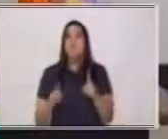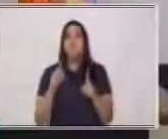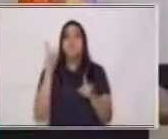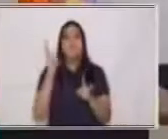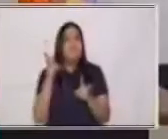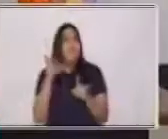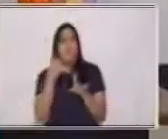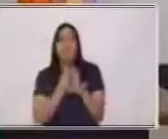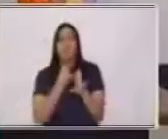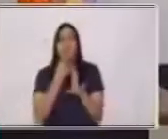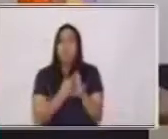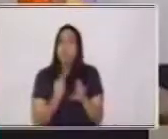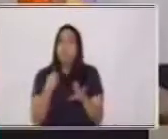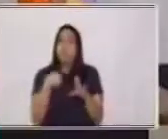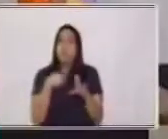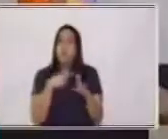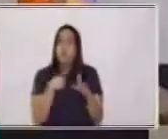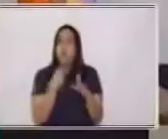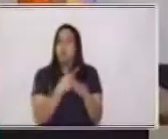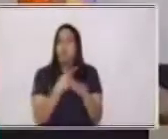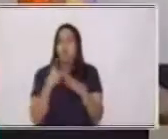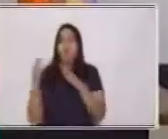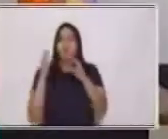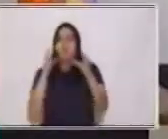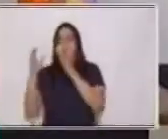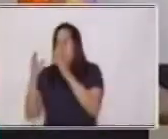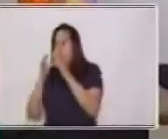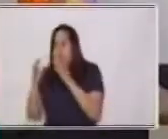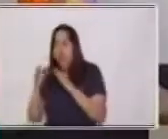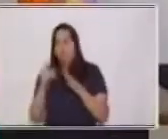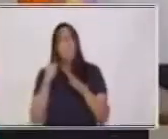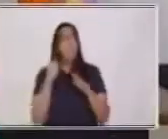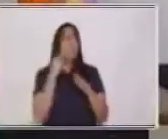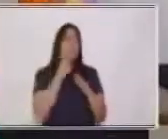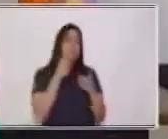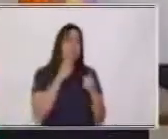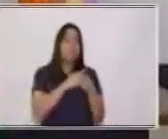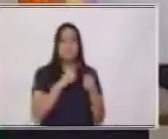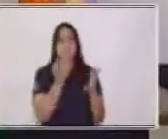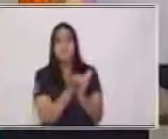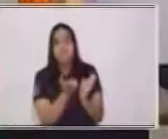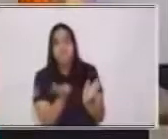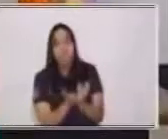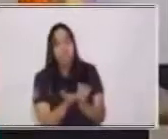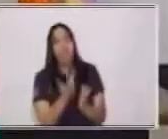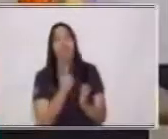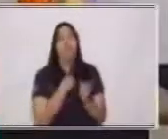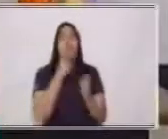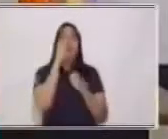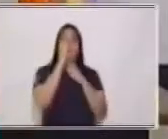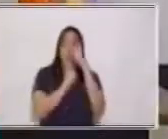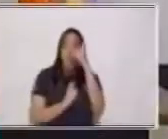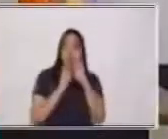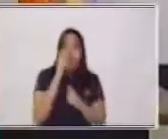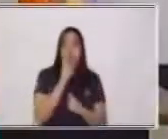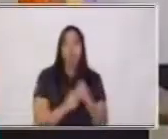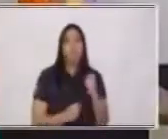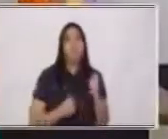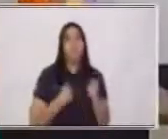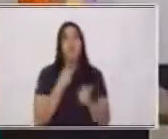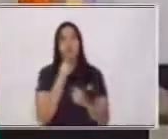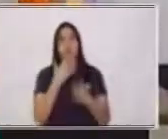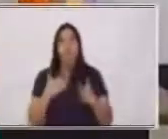comúnmente cuando nos comunicamos con los demás, ya sea en la escuela, ¿verdad? Hacemos preguntas, expresamos nuestras